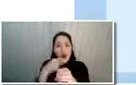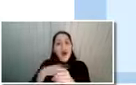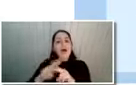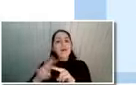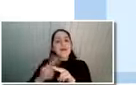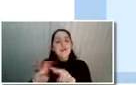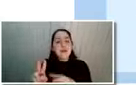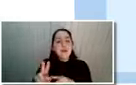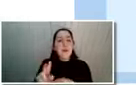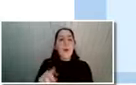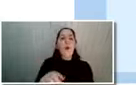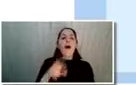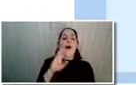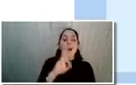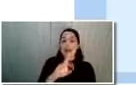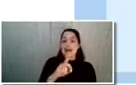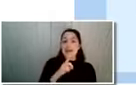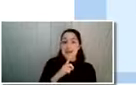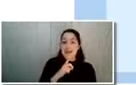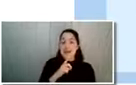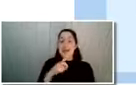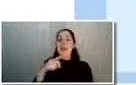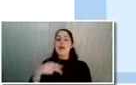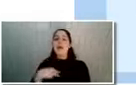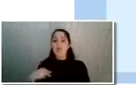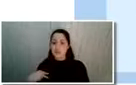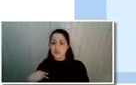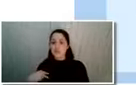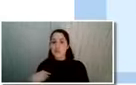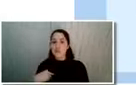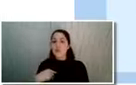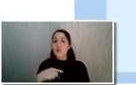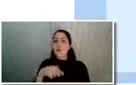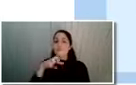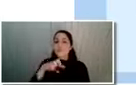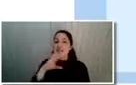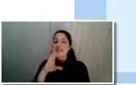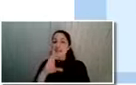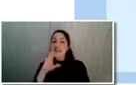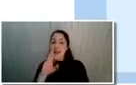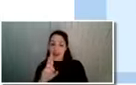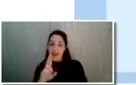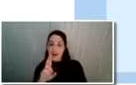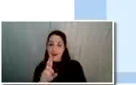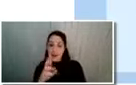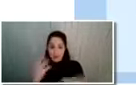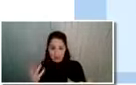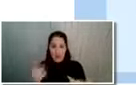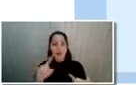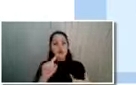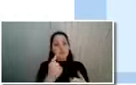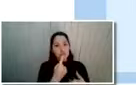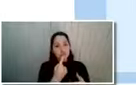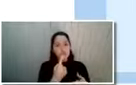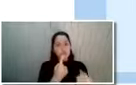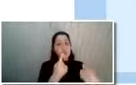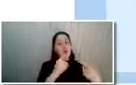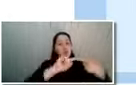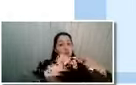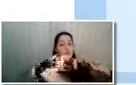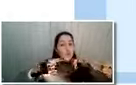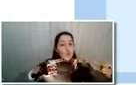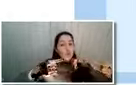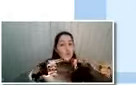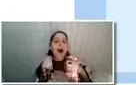RT-qPCR, que como les decía, tiene una retrotranscripción para pasar de RNA a DNA, y después una PCR, pero